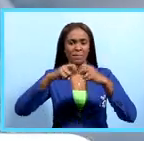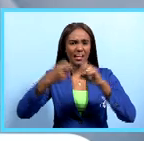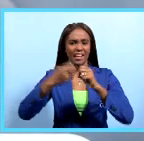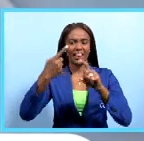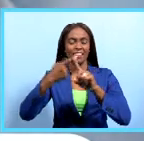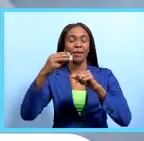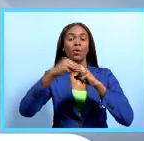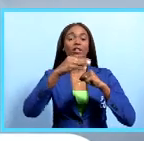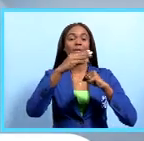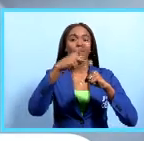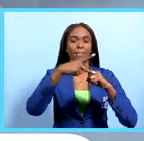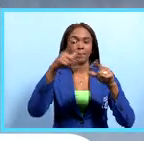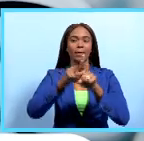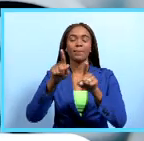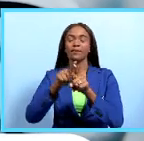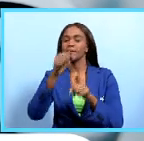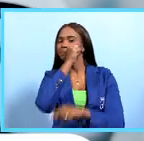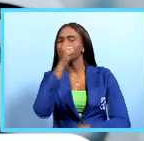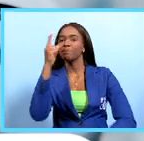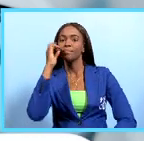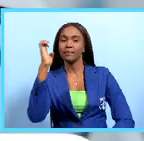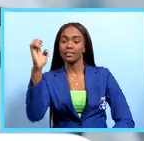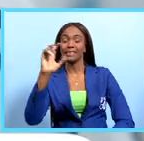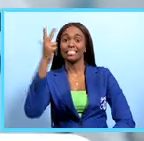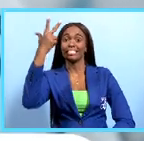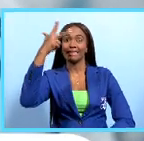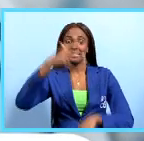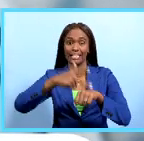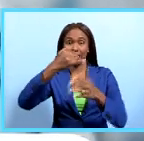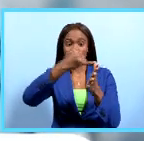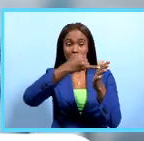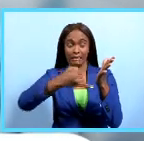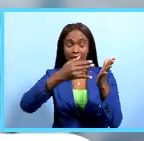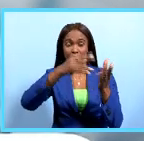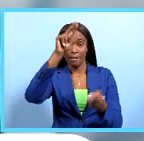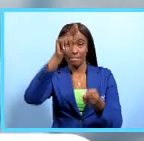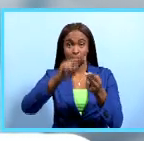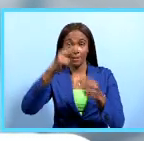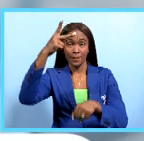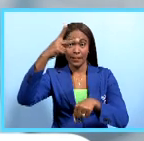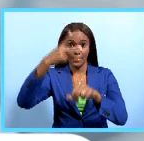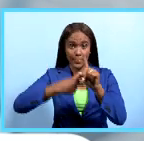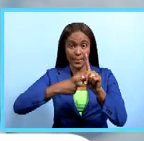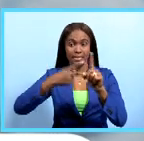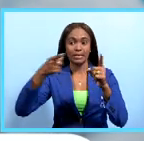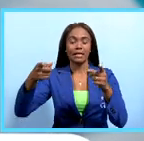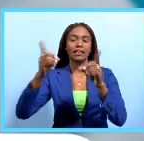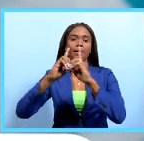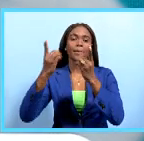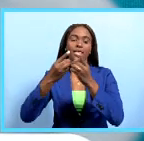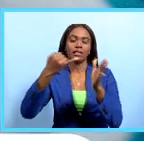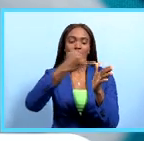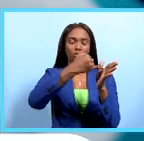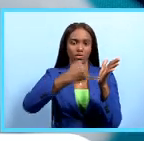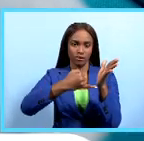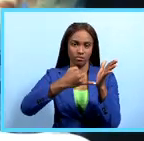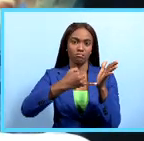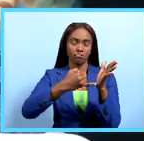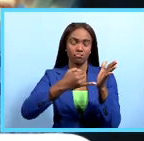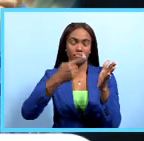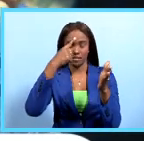y el municipio Santo Domingo Este. Es la tercera operación de este tipo que en menos de dos meses realiza el Departamento de Cirugía Plástica